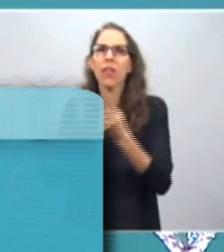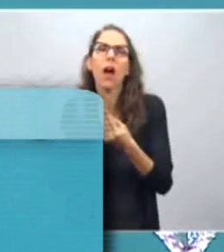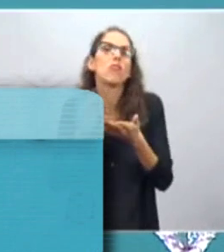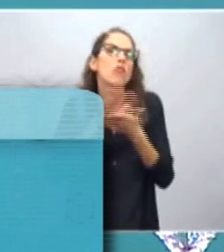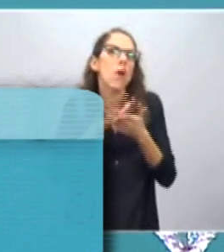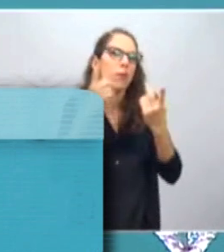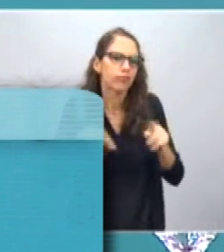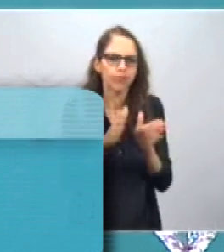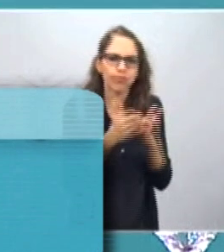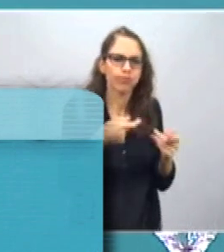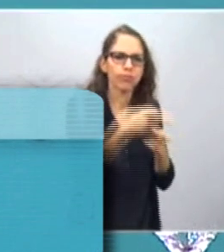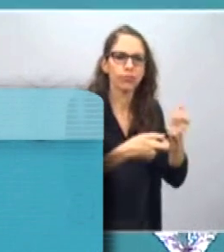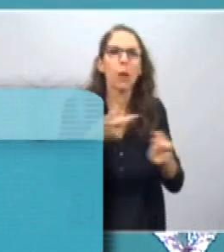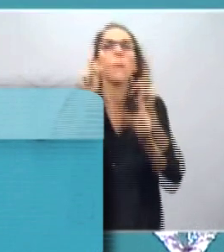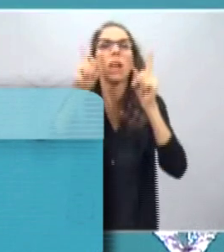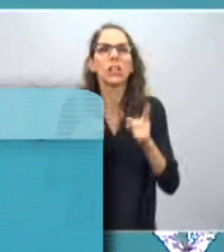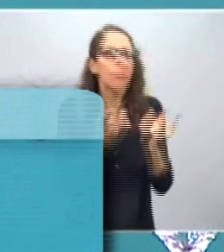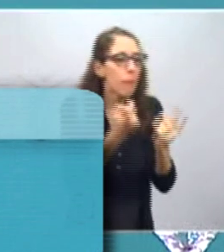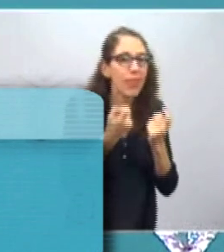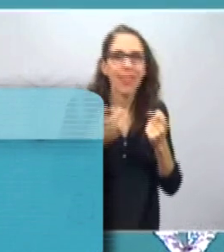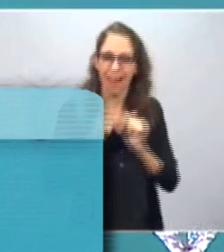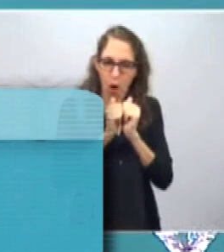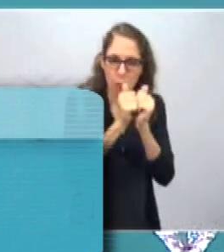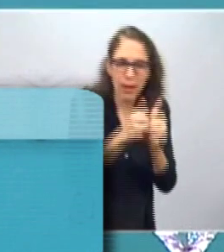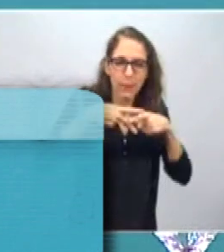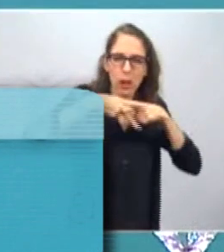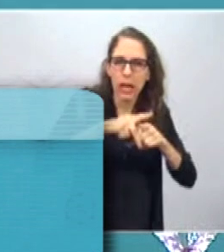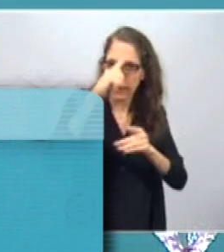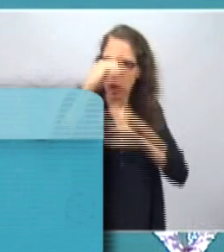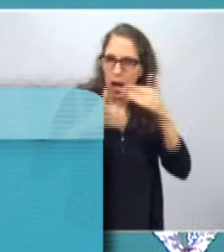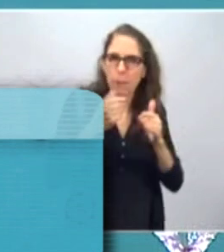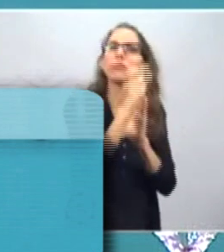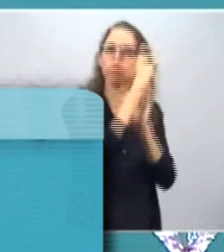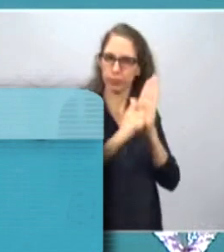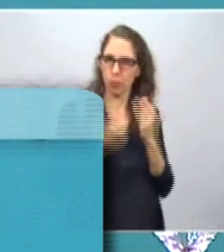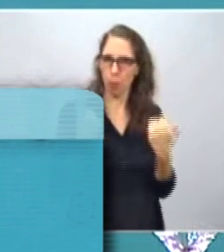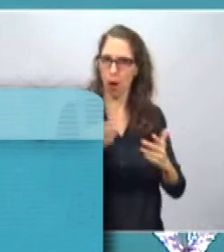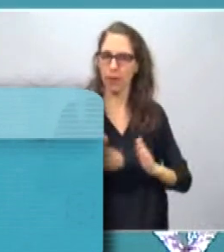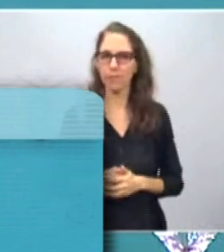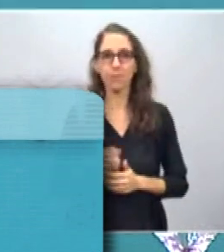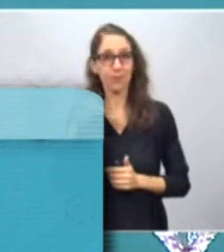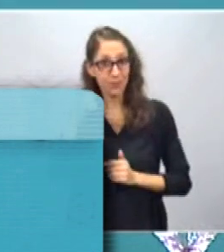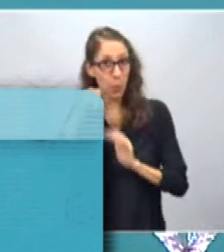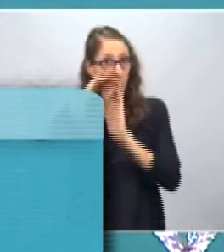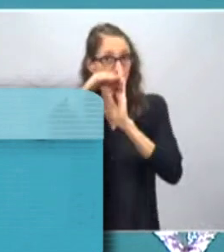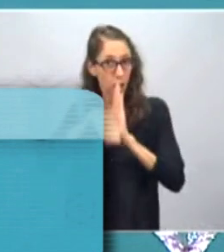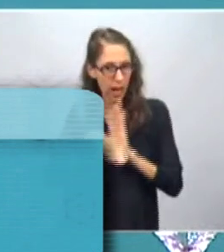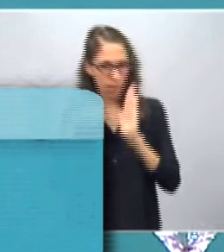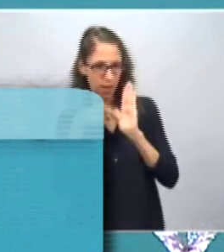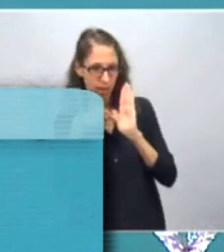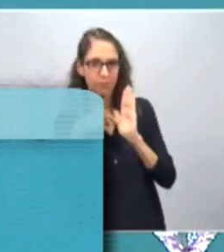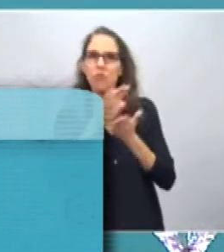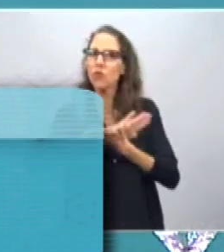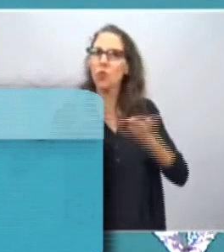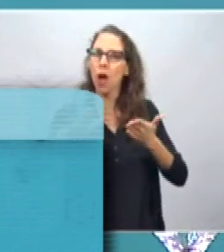ejemplares, pero también para el acompañamiento técnico y las capacitaciones. Lo que quiero destacar de este programa y de esta